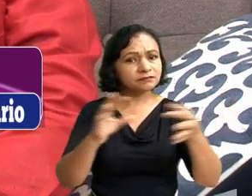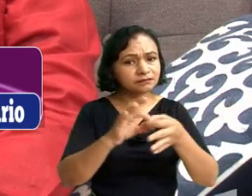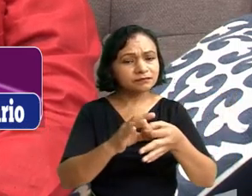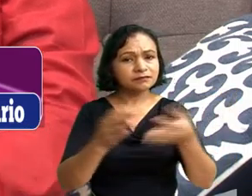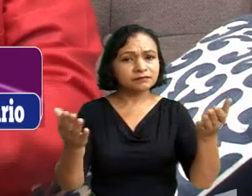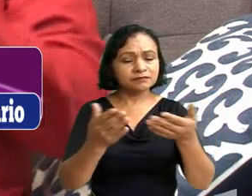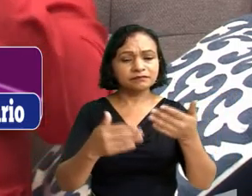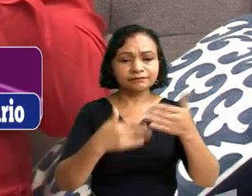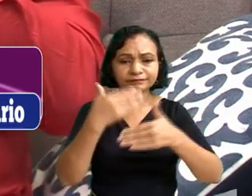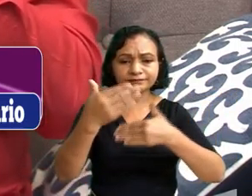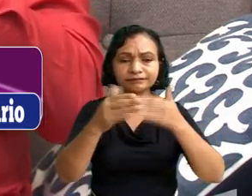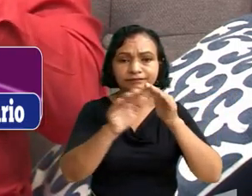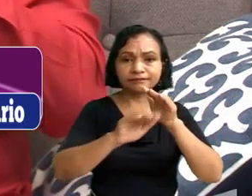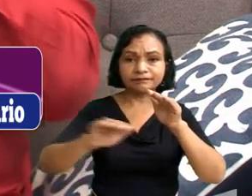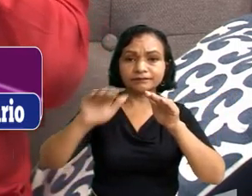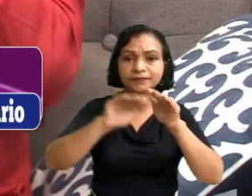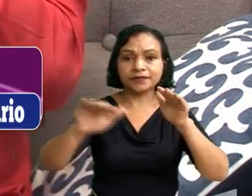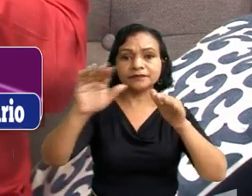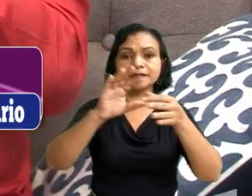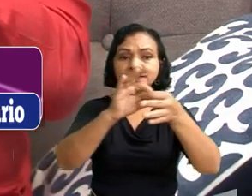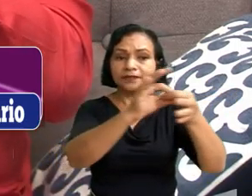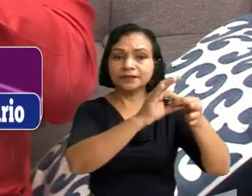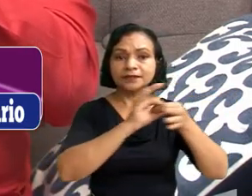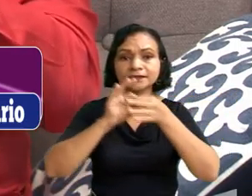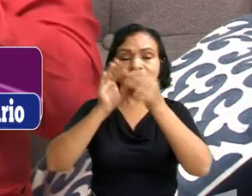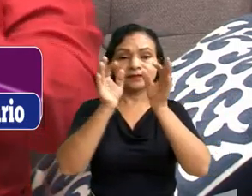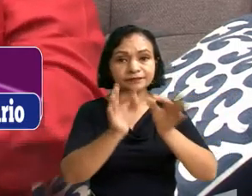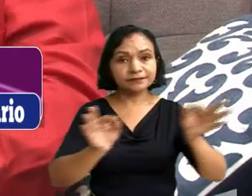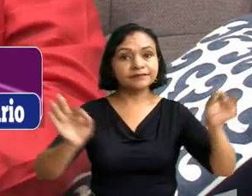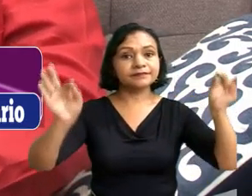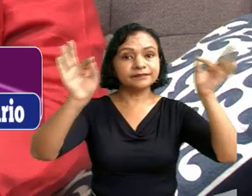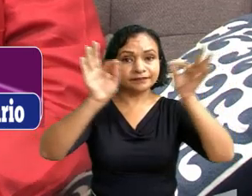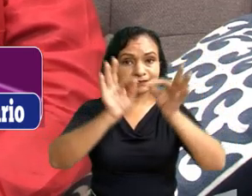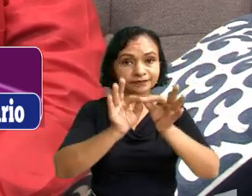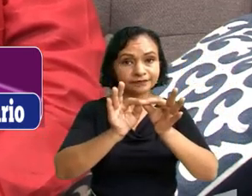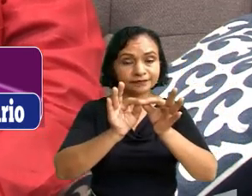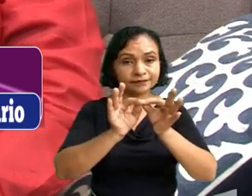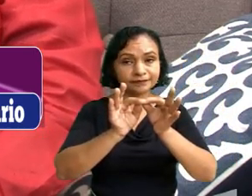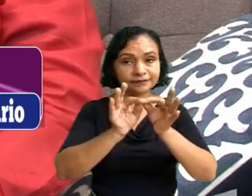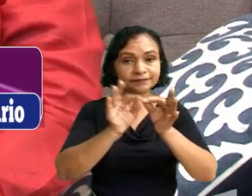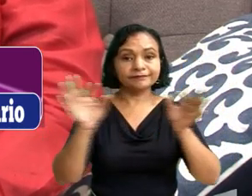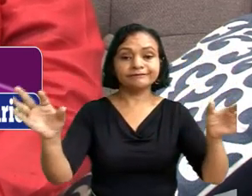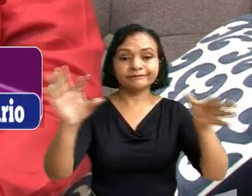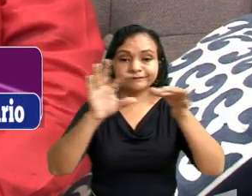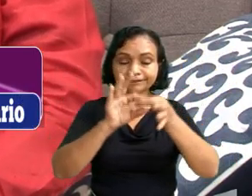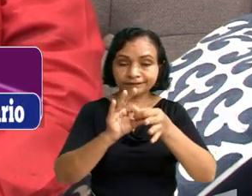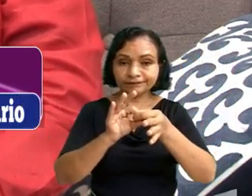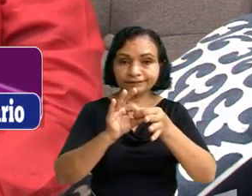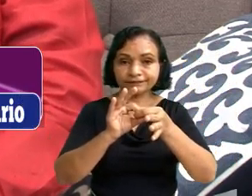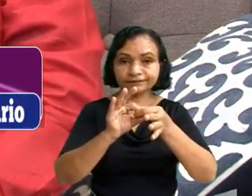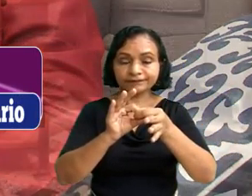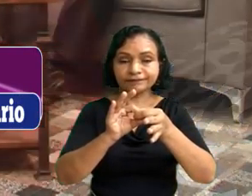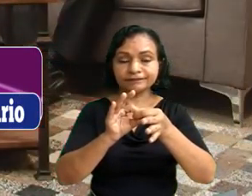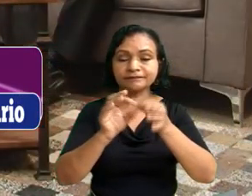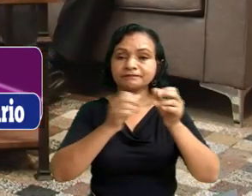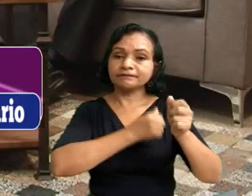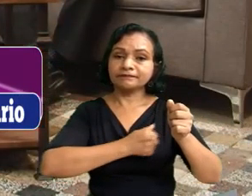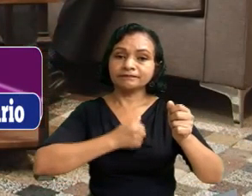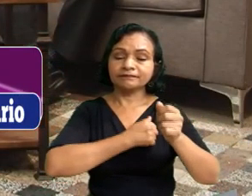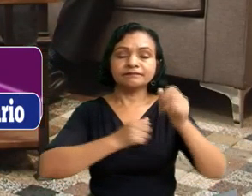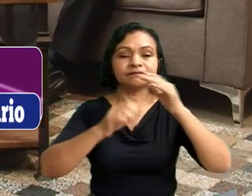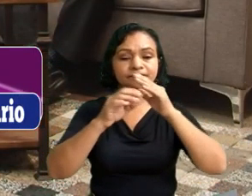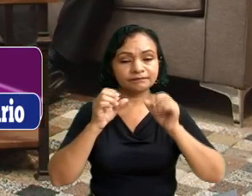y así vamos sumando porque lo importante para nosotros en el altar de la patria es la reconciliación en